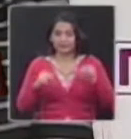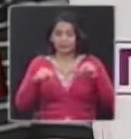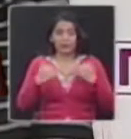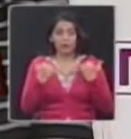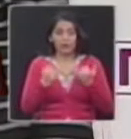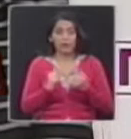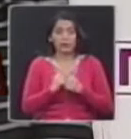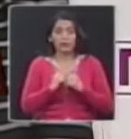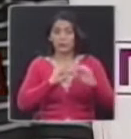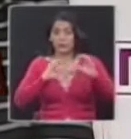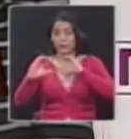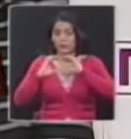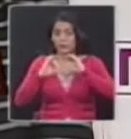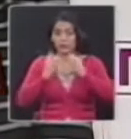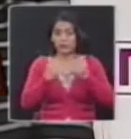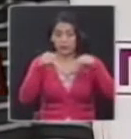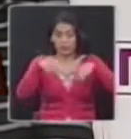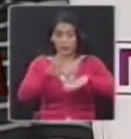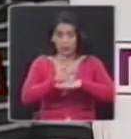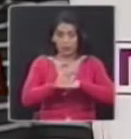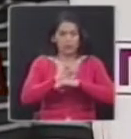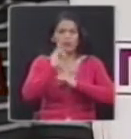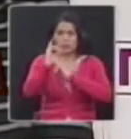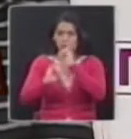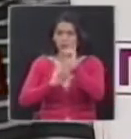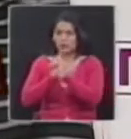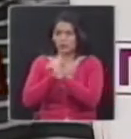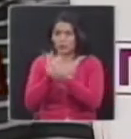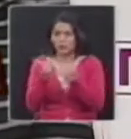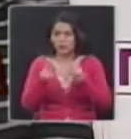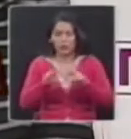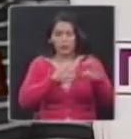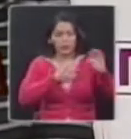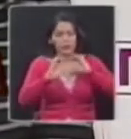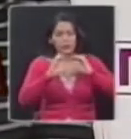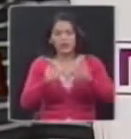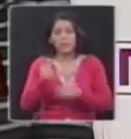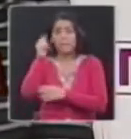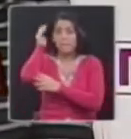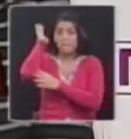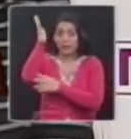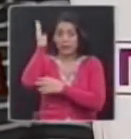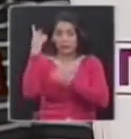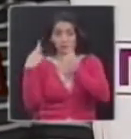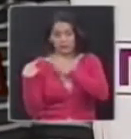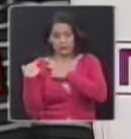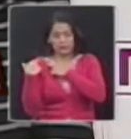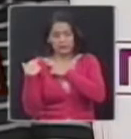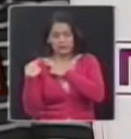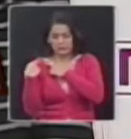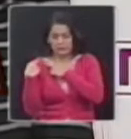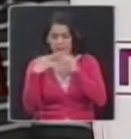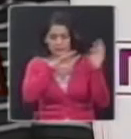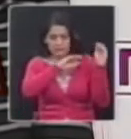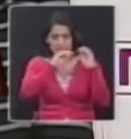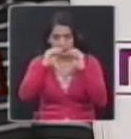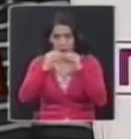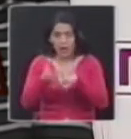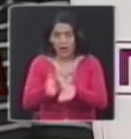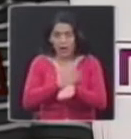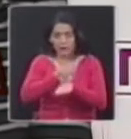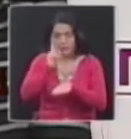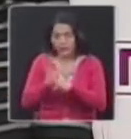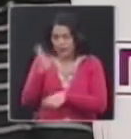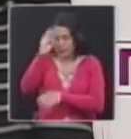está debatiendo actualmente, no solo en el país, sino a nivel internacional, es cómo los docentes empiezan a aprender nuevas estrategias para poder